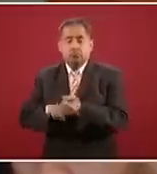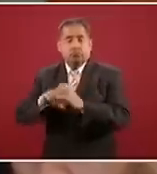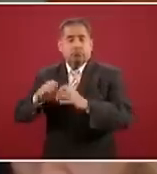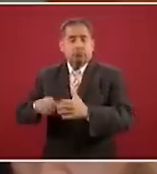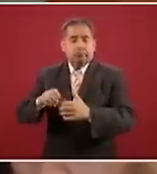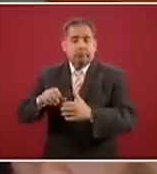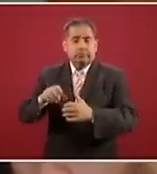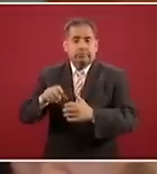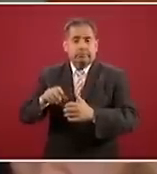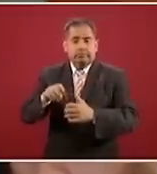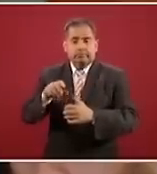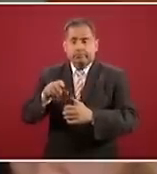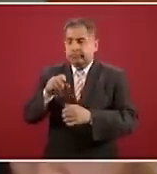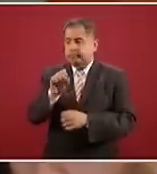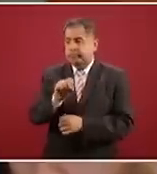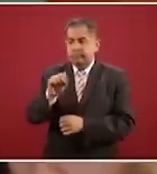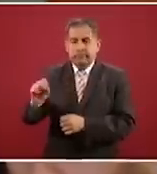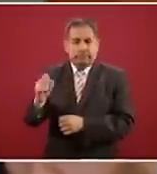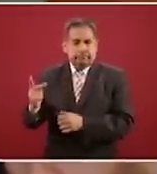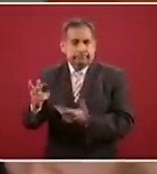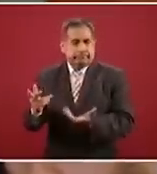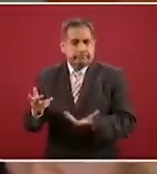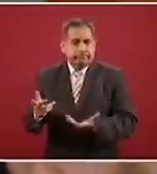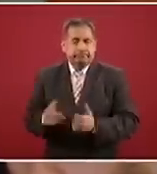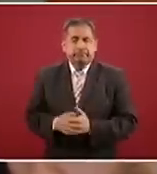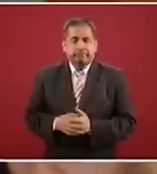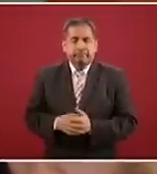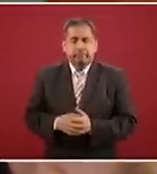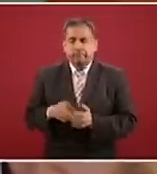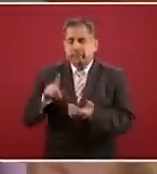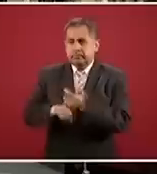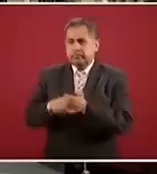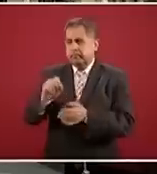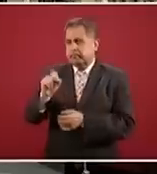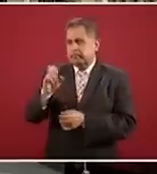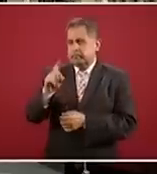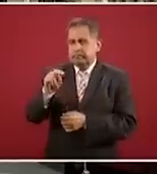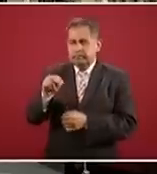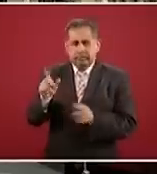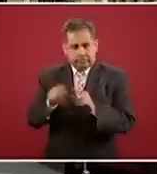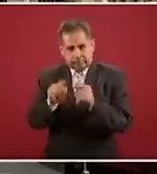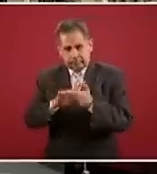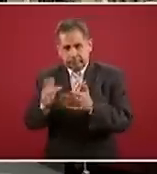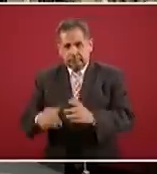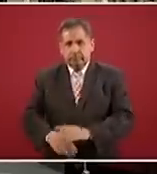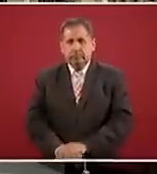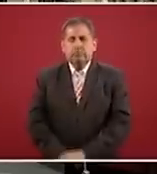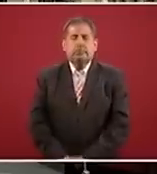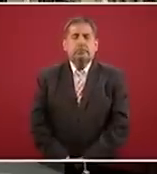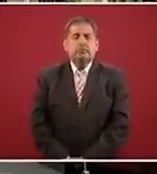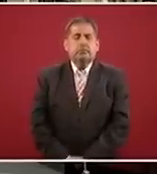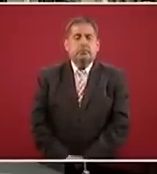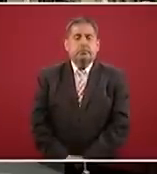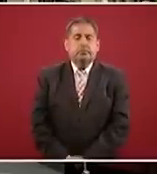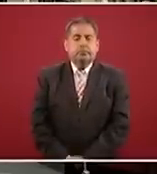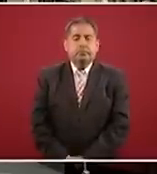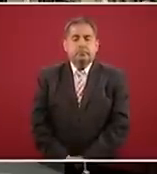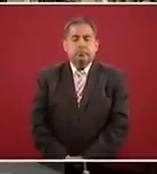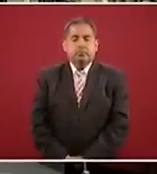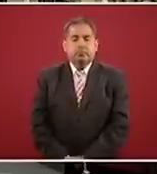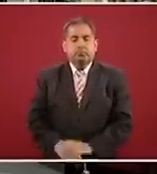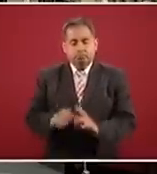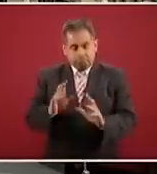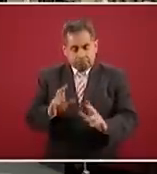la Secretaría de Seguridad Pública en la Defensa Nacional. Muchas gracias. Bueno, lo que